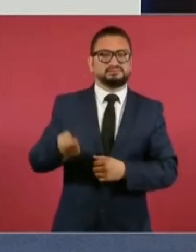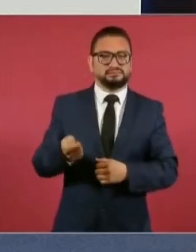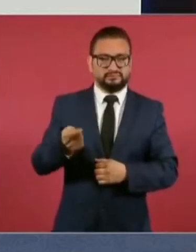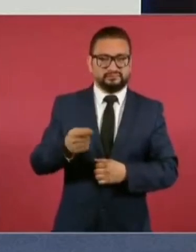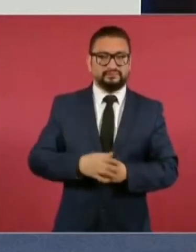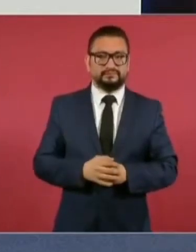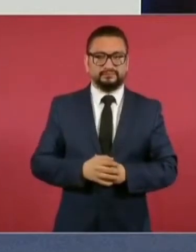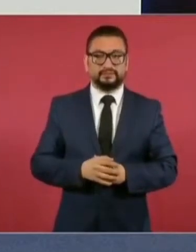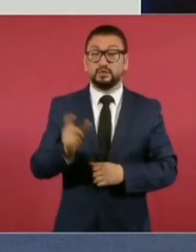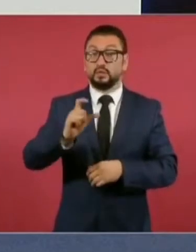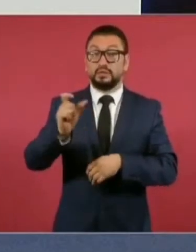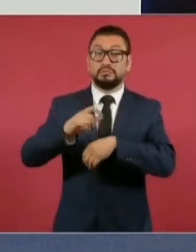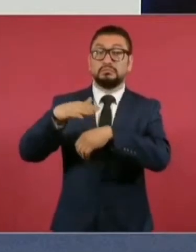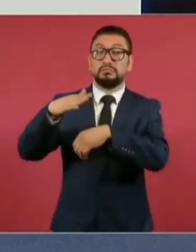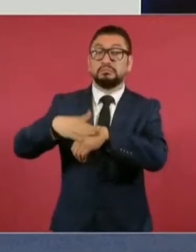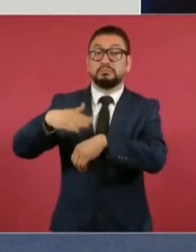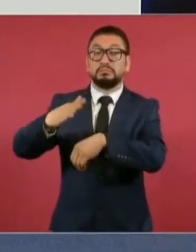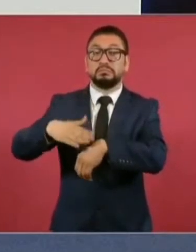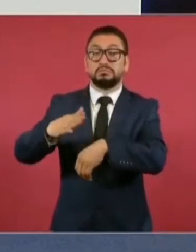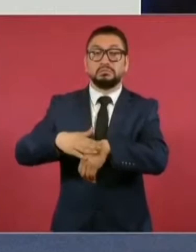Apercibimientos y amonestaciones,